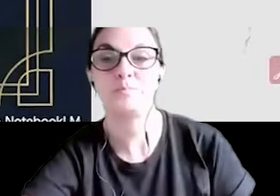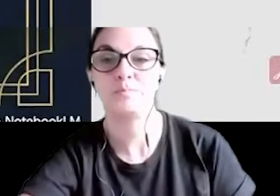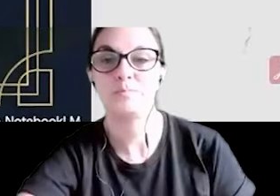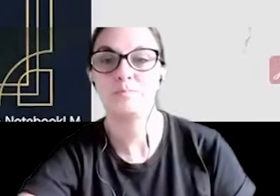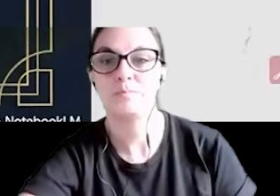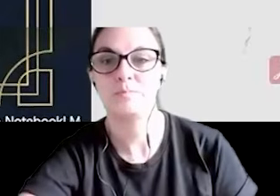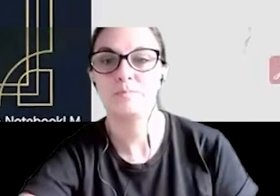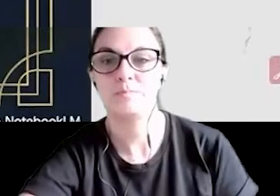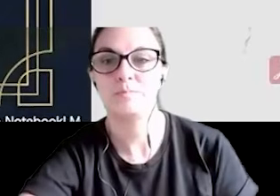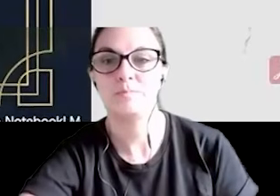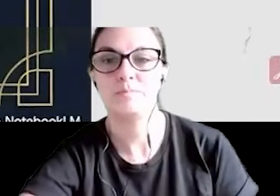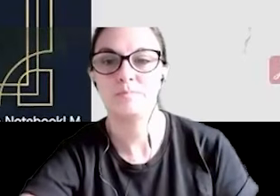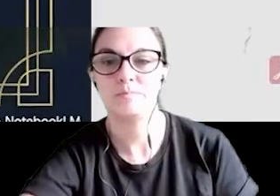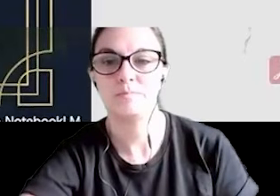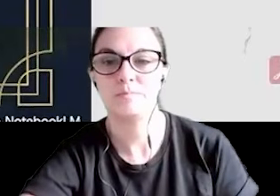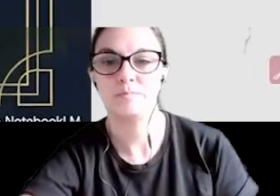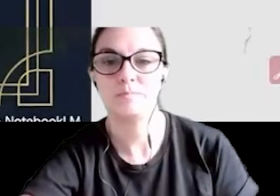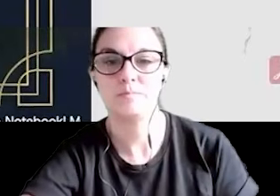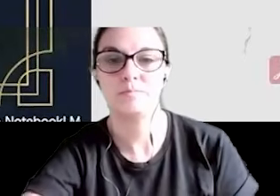cuestión técnica.